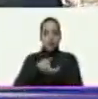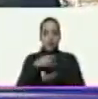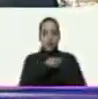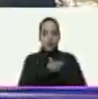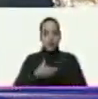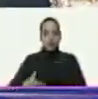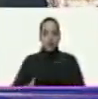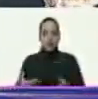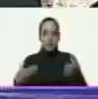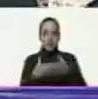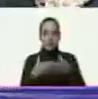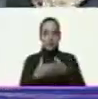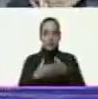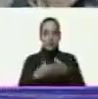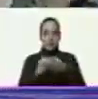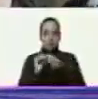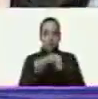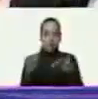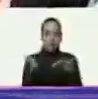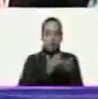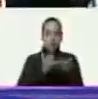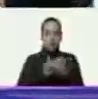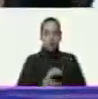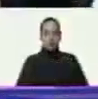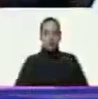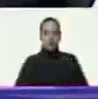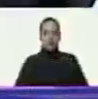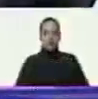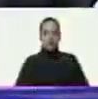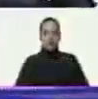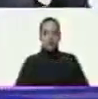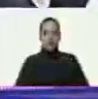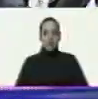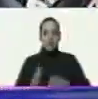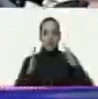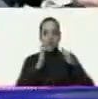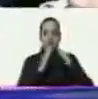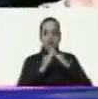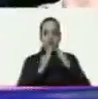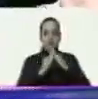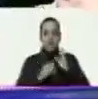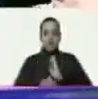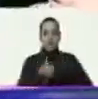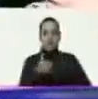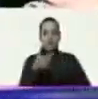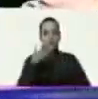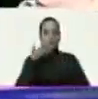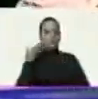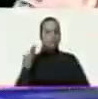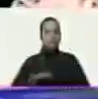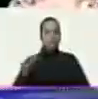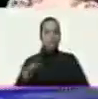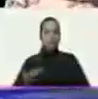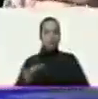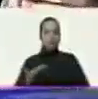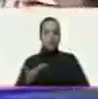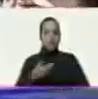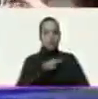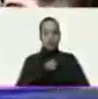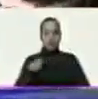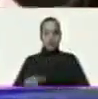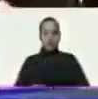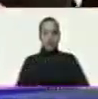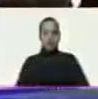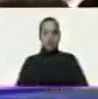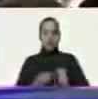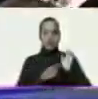del grupo editorial de China, Huang Jianzhi, la casa editorial más reconocida de China. Eso es una